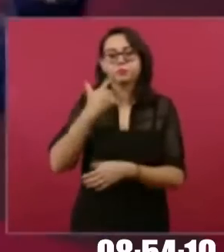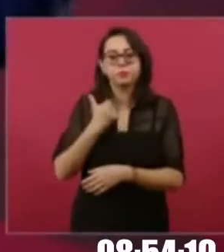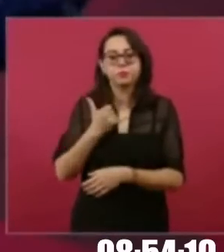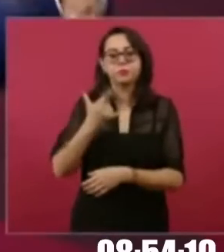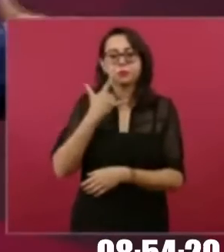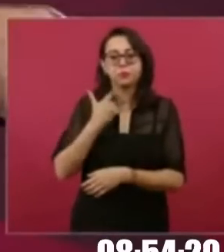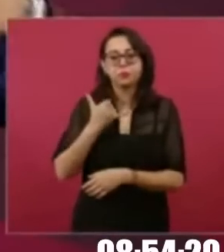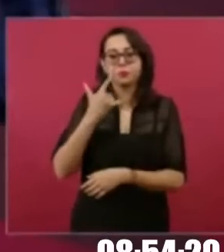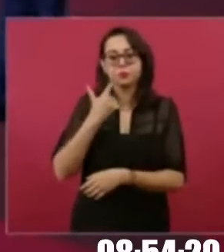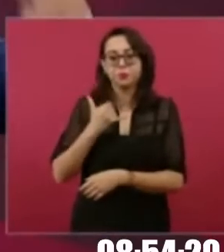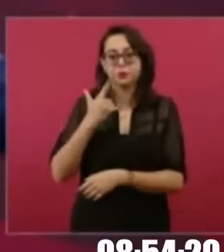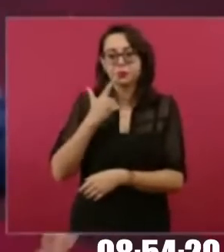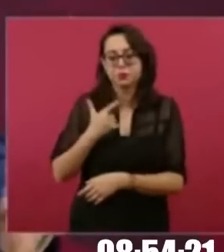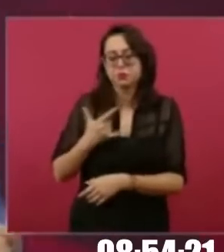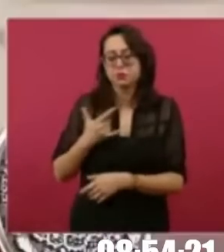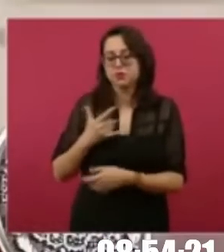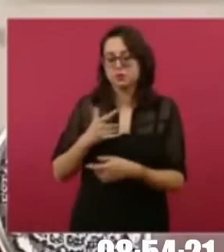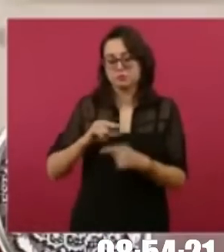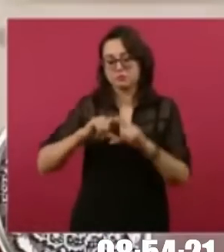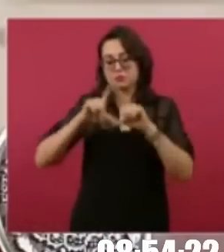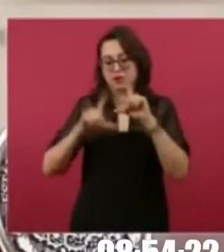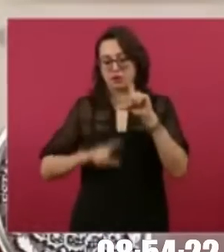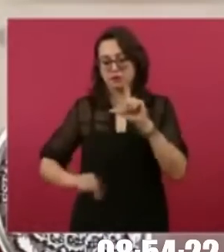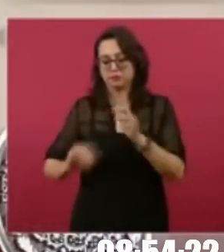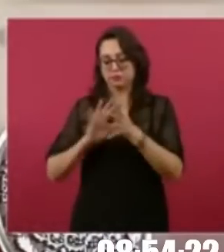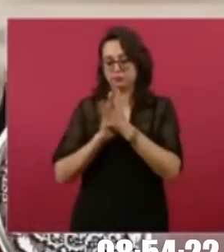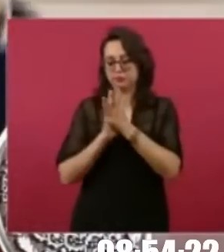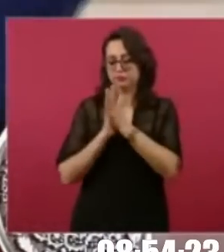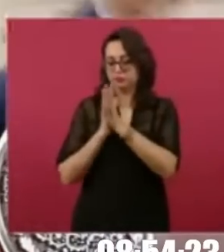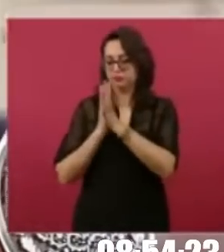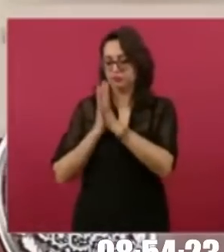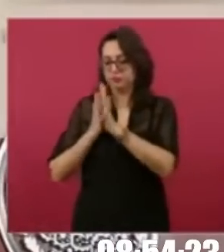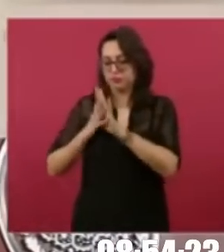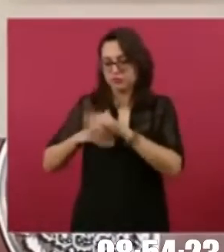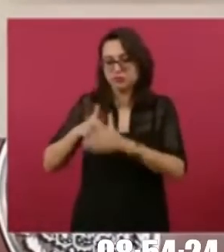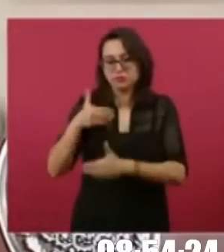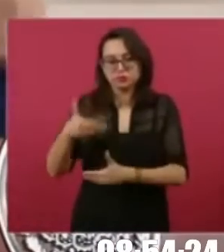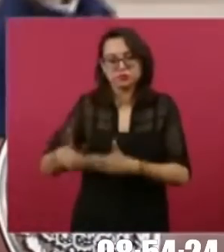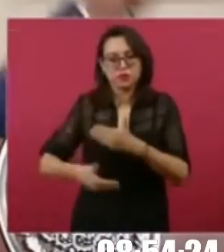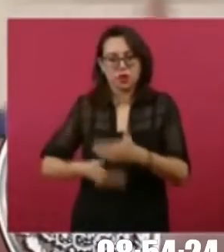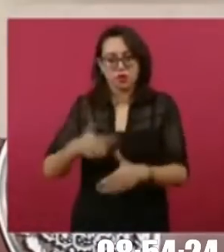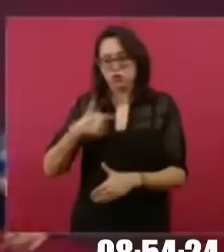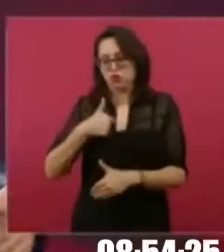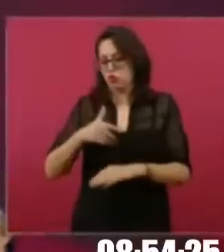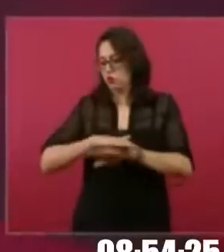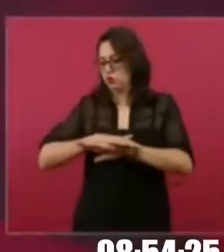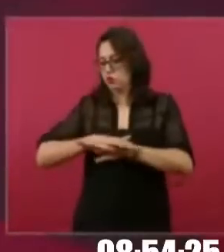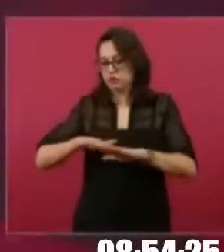Pero ya voy a terminar el gobierno y también ya